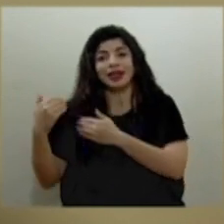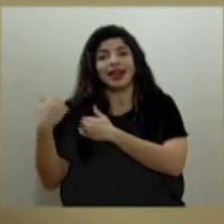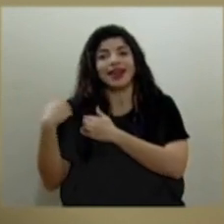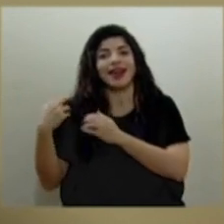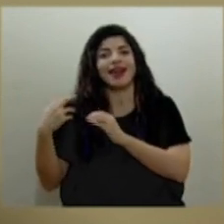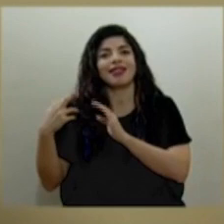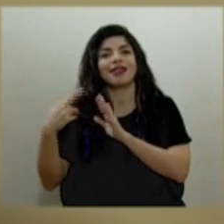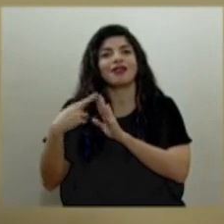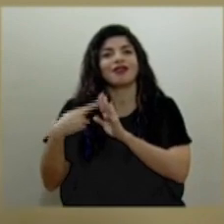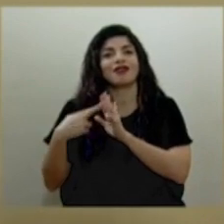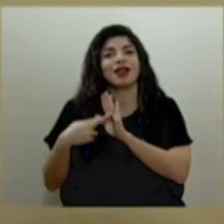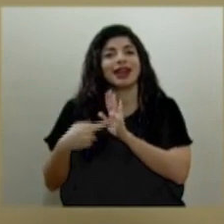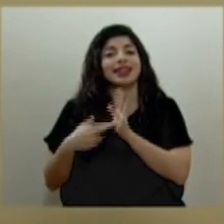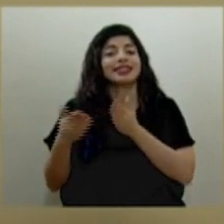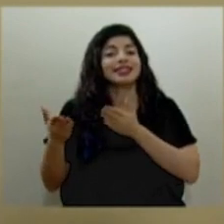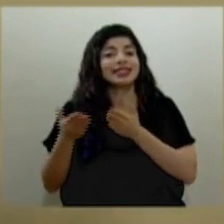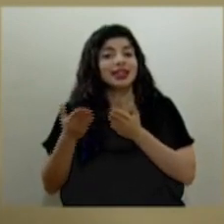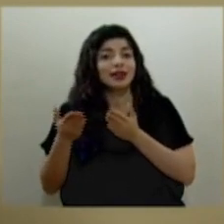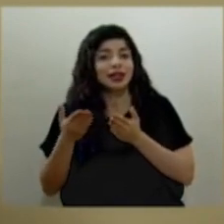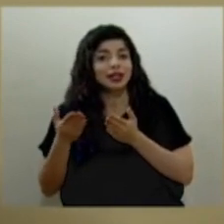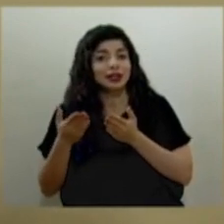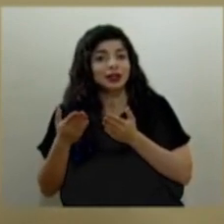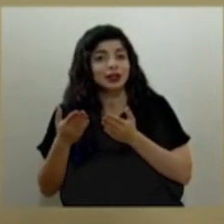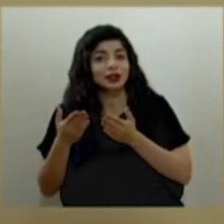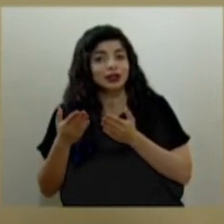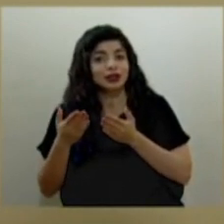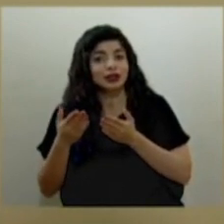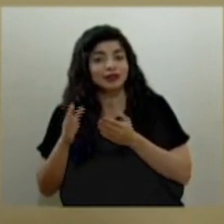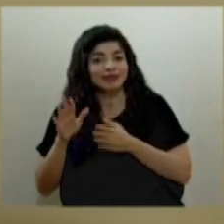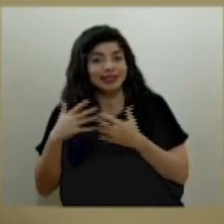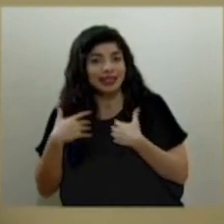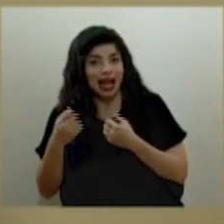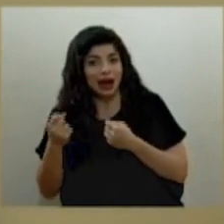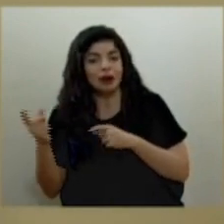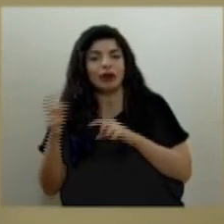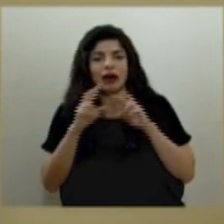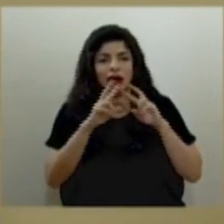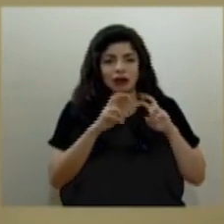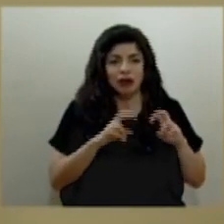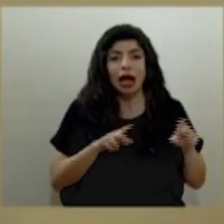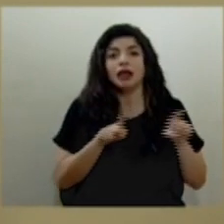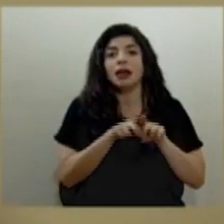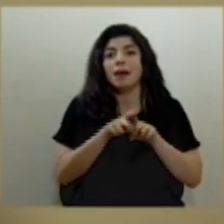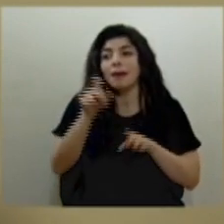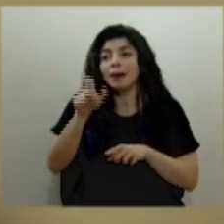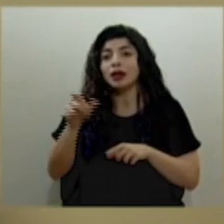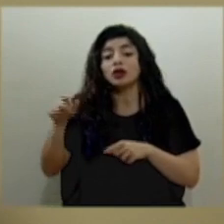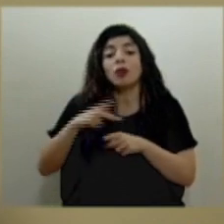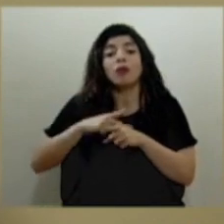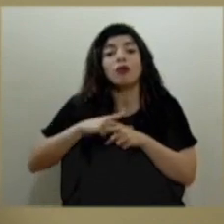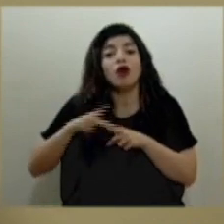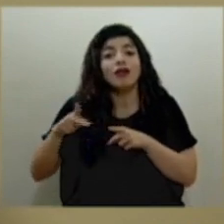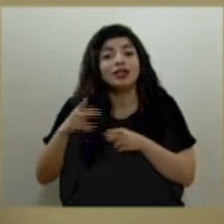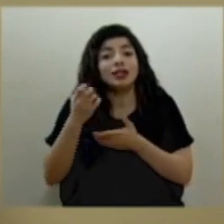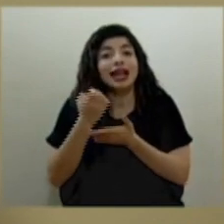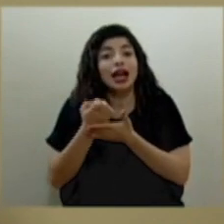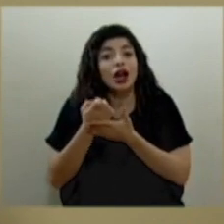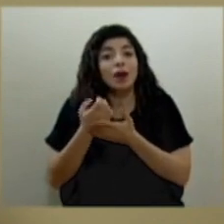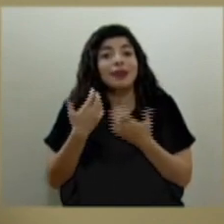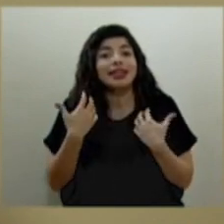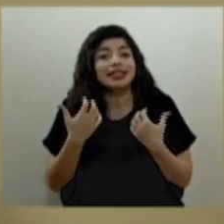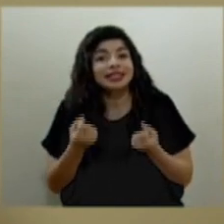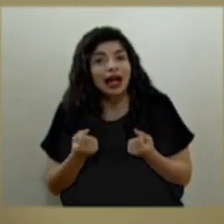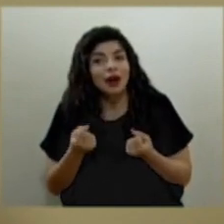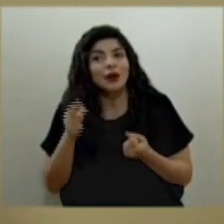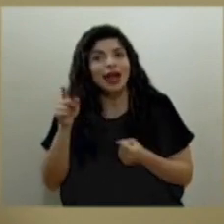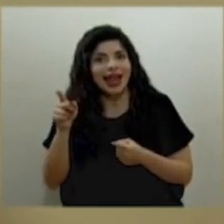los temas de los servicios, de la prestación de servicios de salud, sino también con profesionales en economía de la salud que